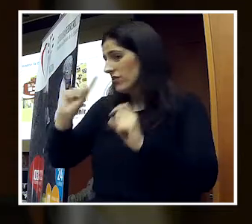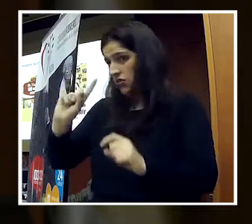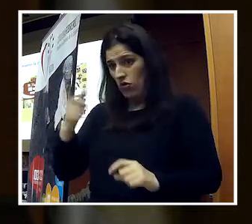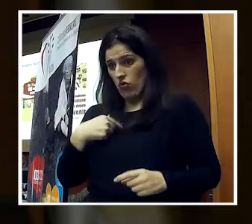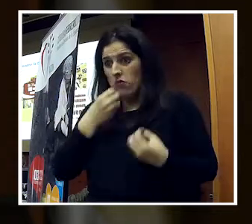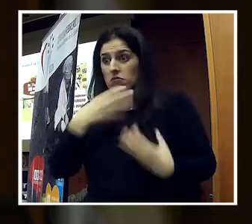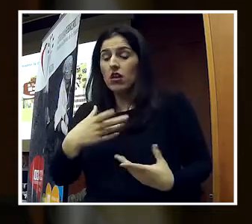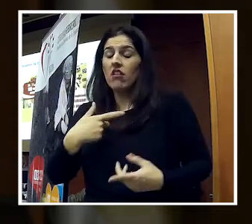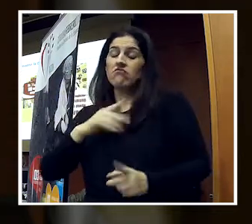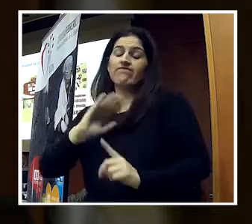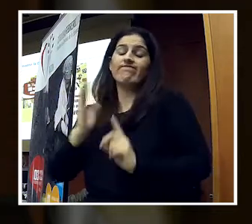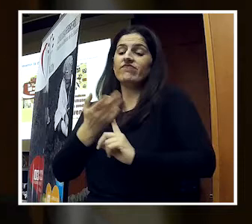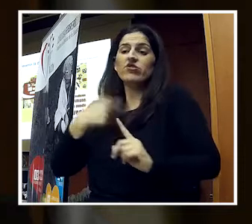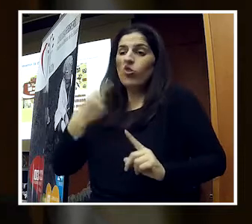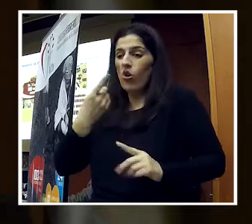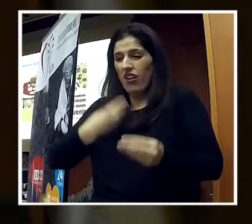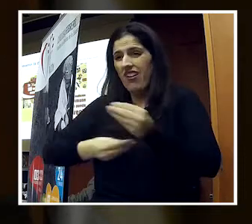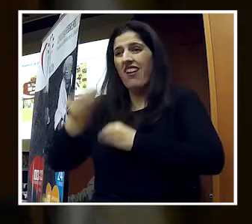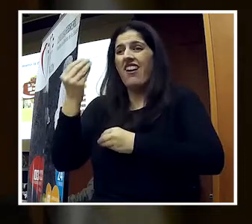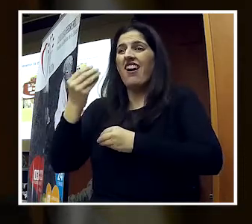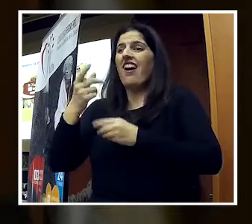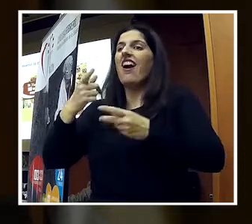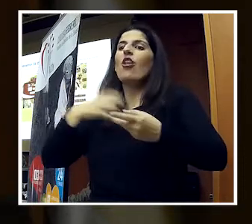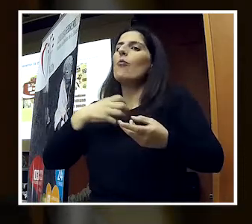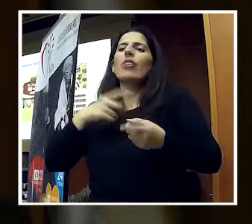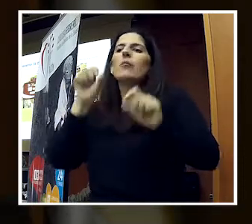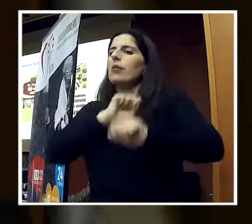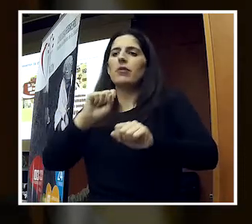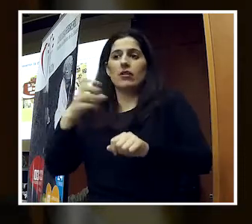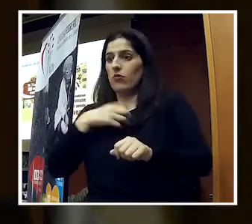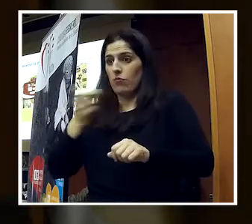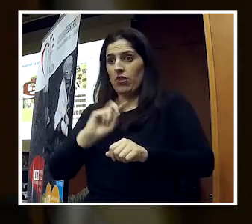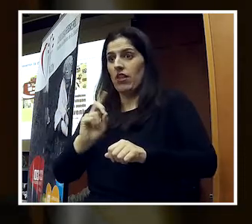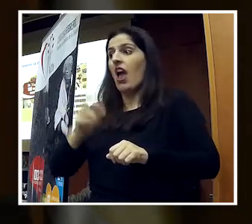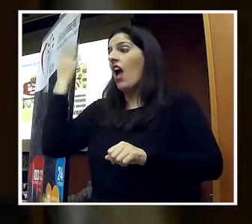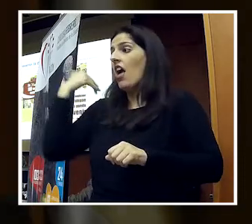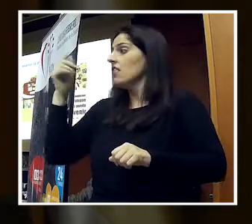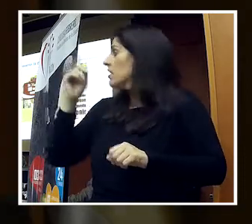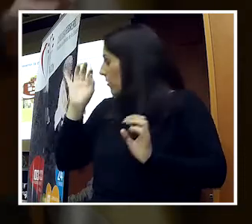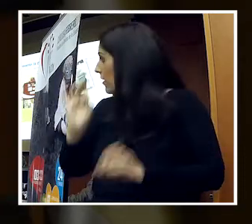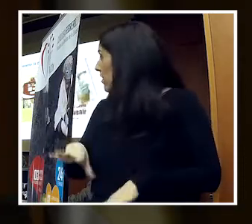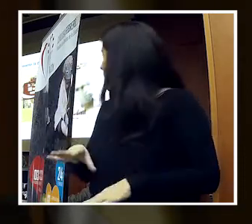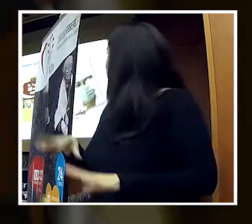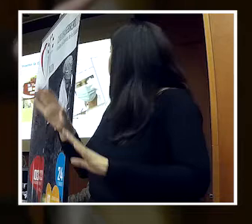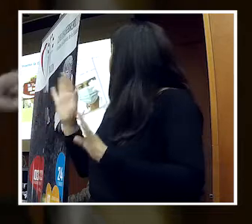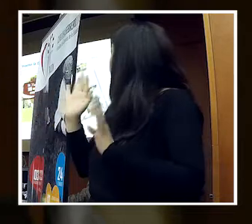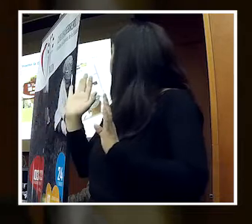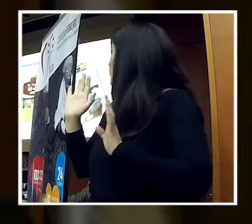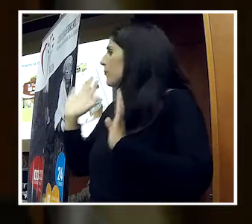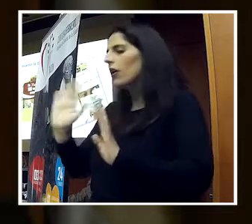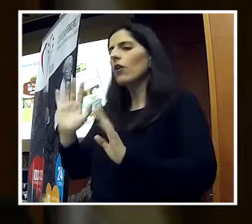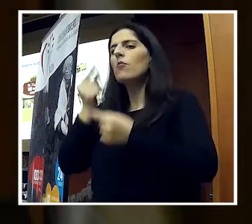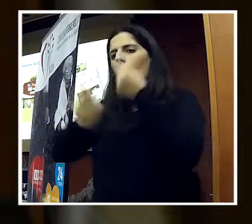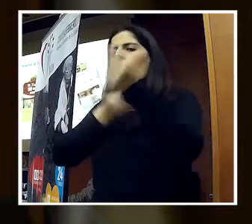una condición autoinmune y no se puede prevenir. Hasta ahora es cierto, la diabetes tipo 1 no se puede prevenir. Pero estamos en camino y